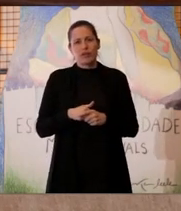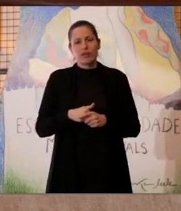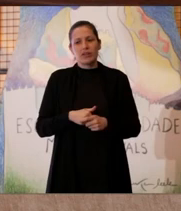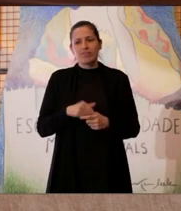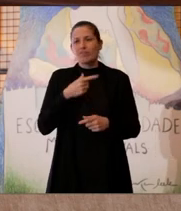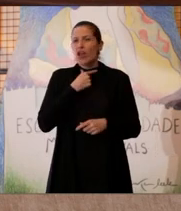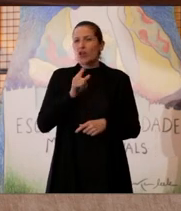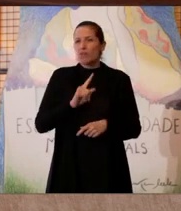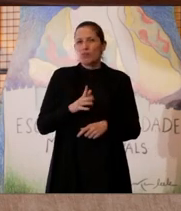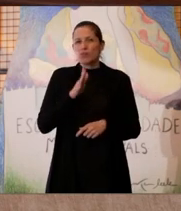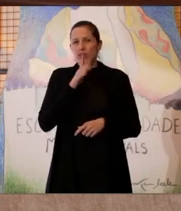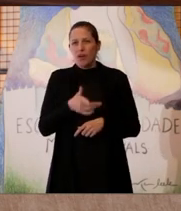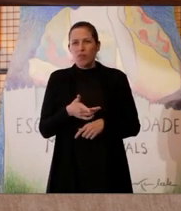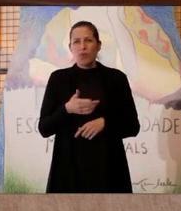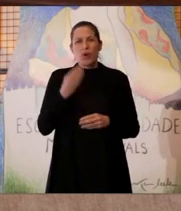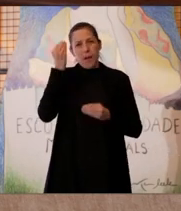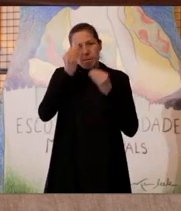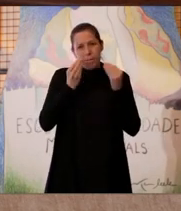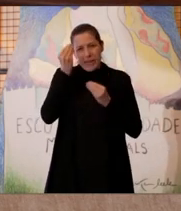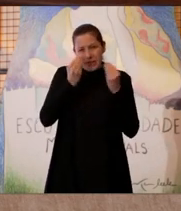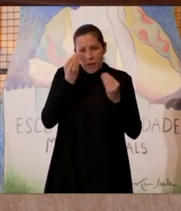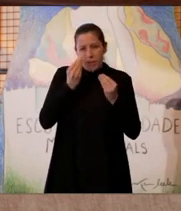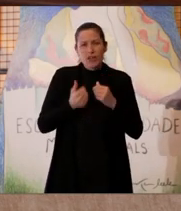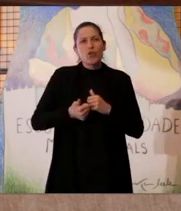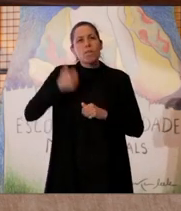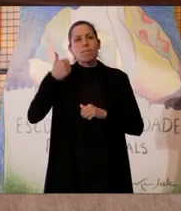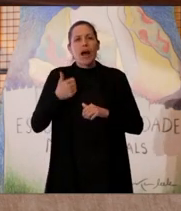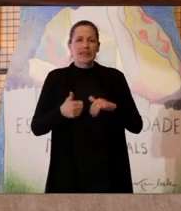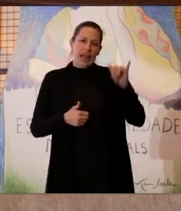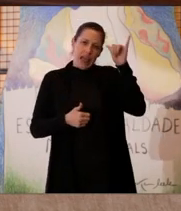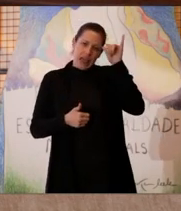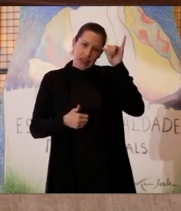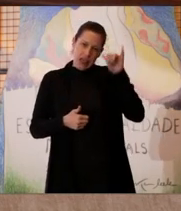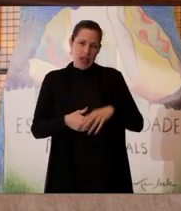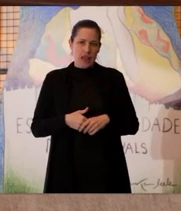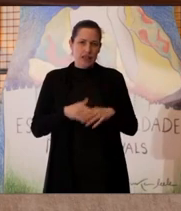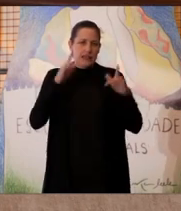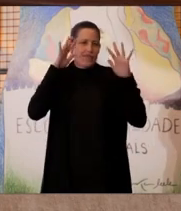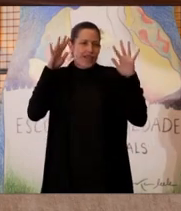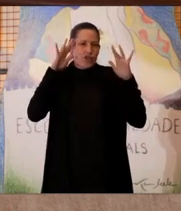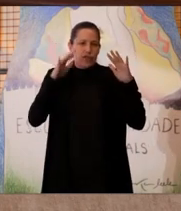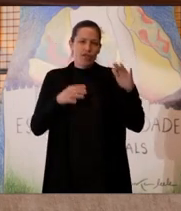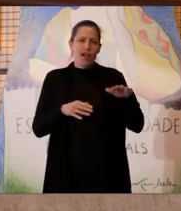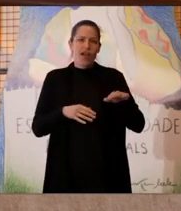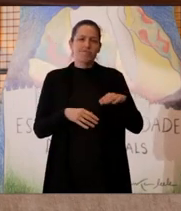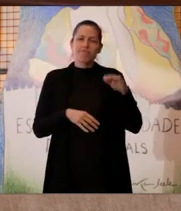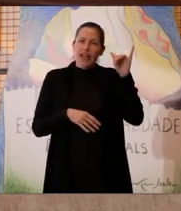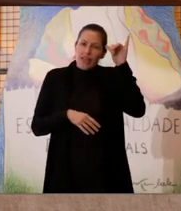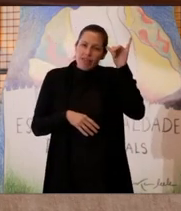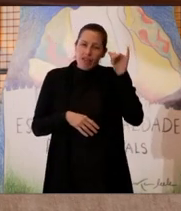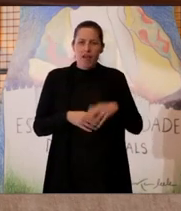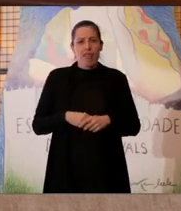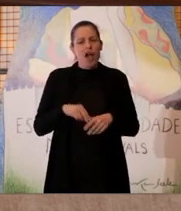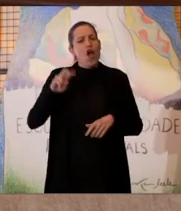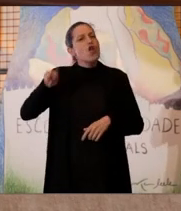a una lógica de izquierdas que a una lógica feminista porque yo creo que el problema de las mujeres que vienen de